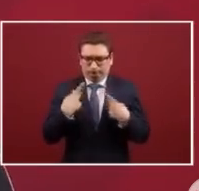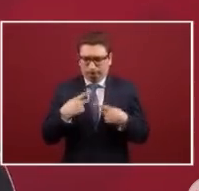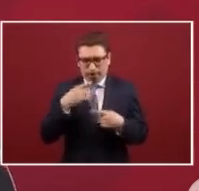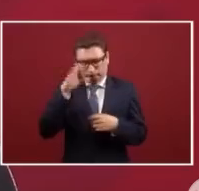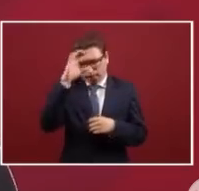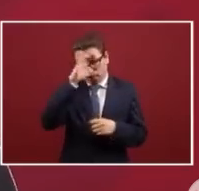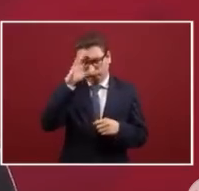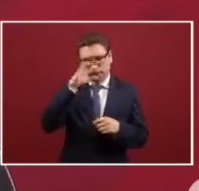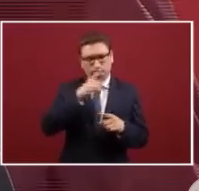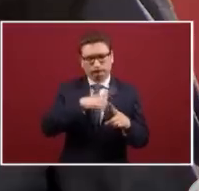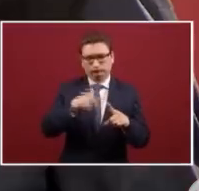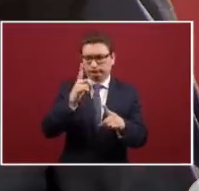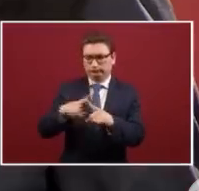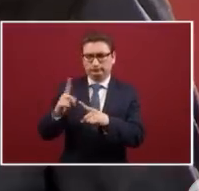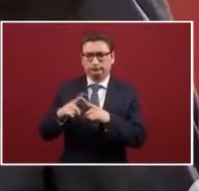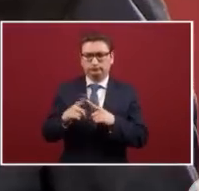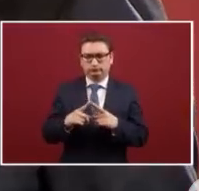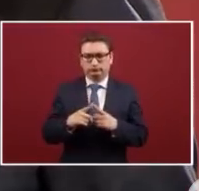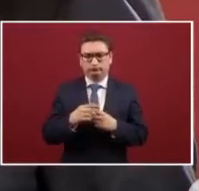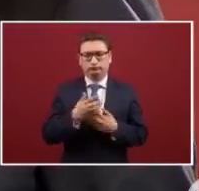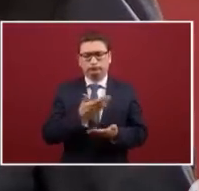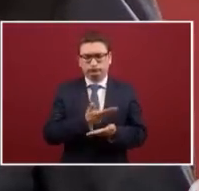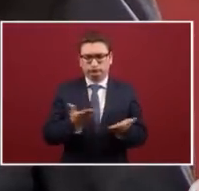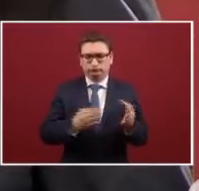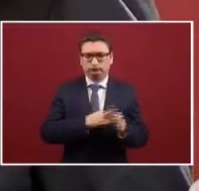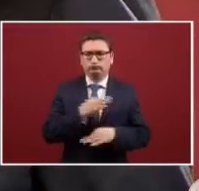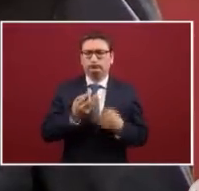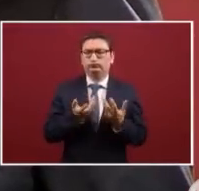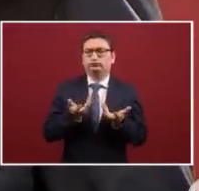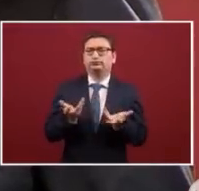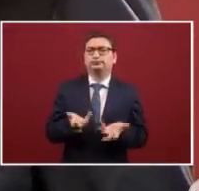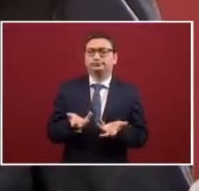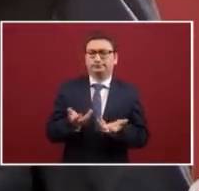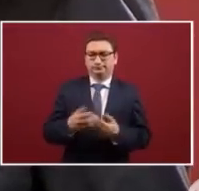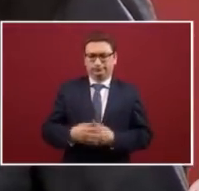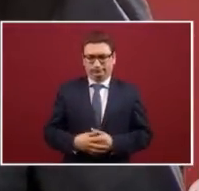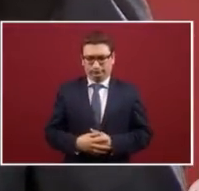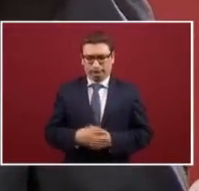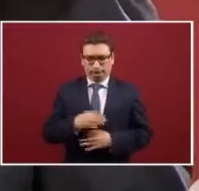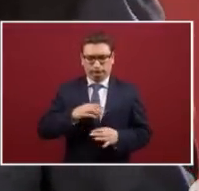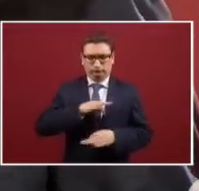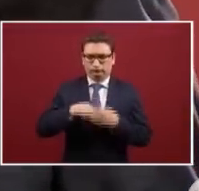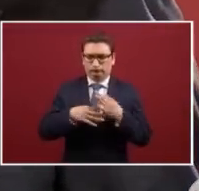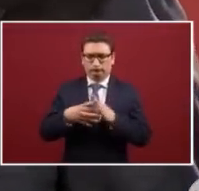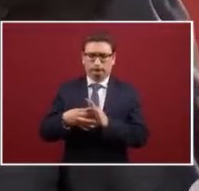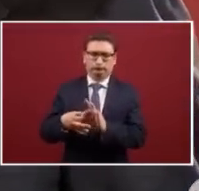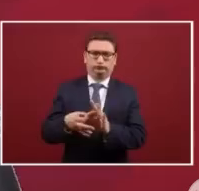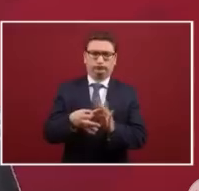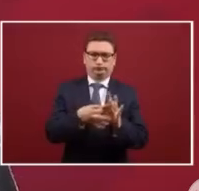culturas, para un acto de unidad